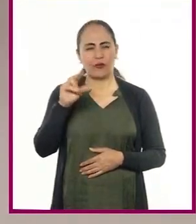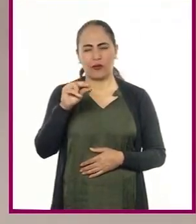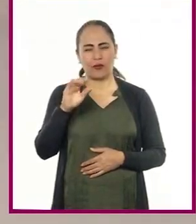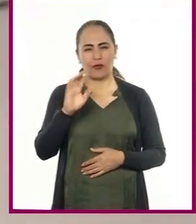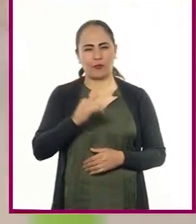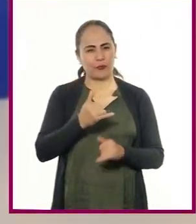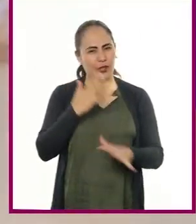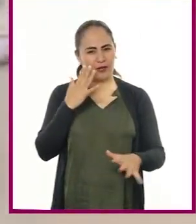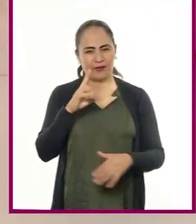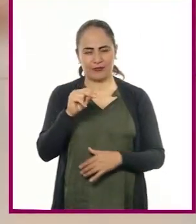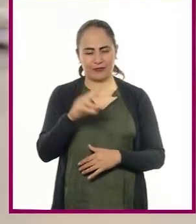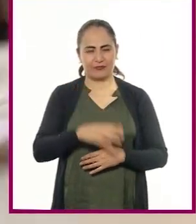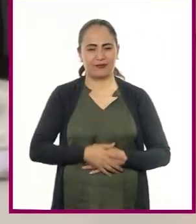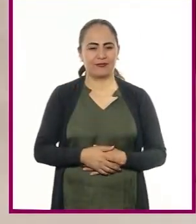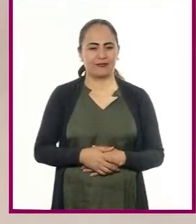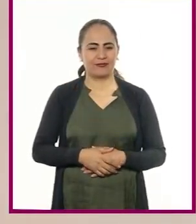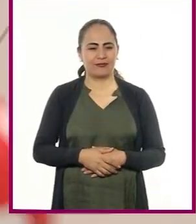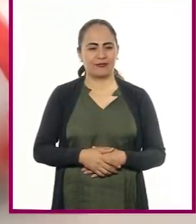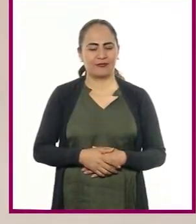a otro juego.